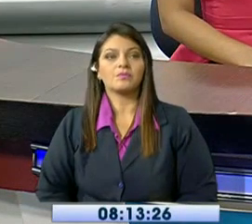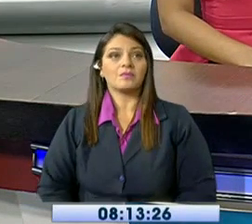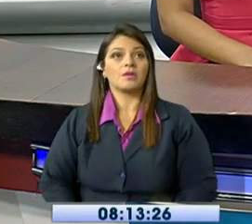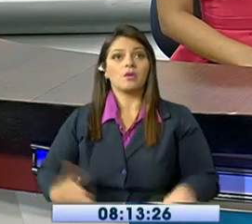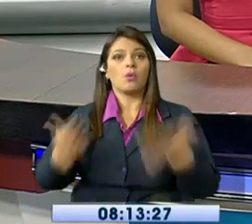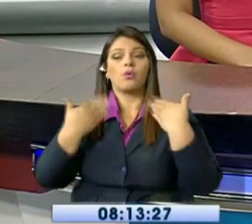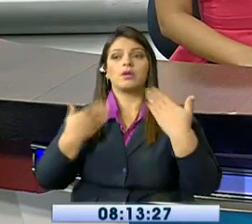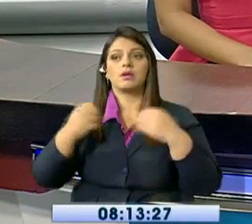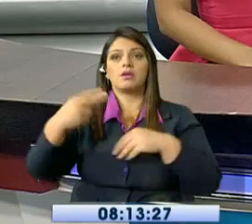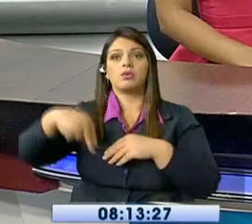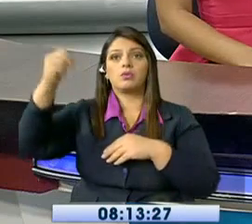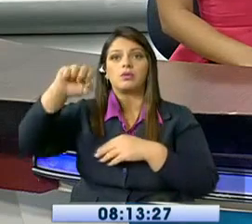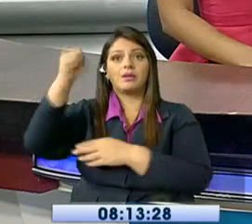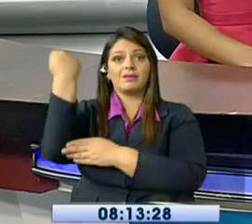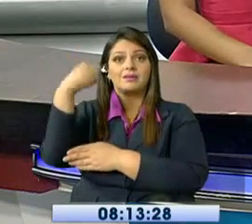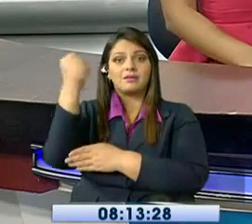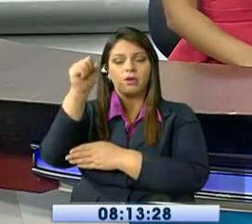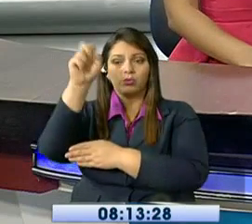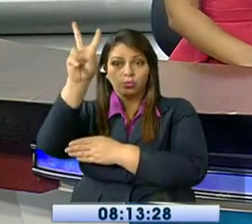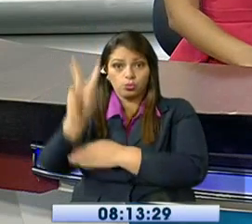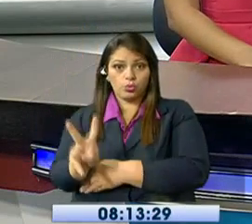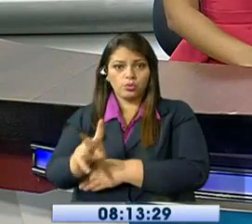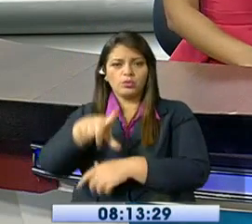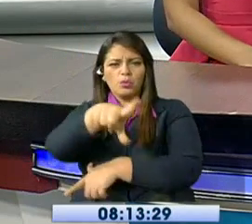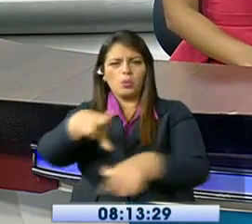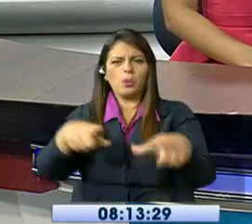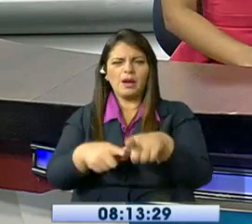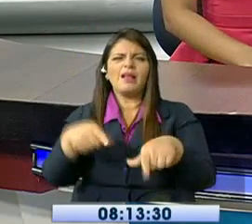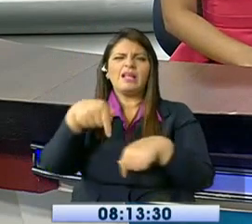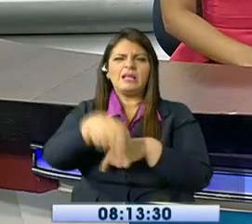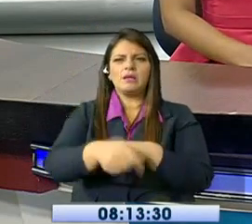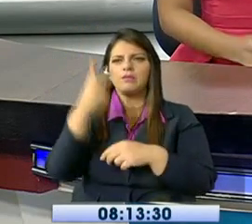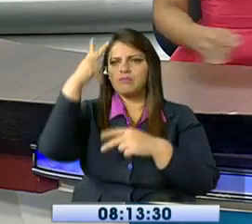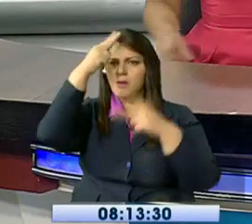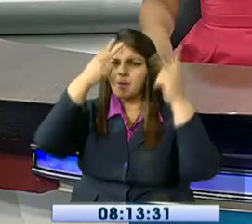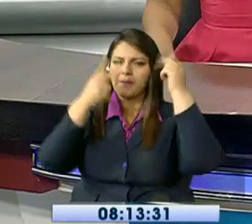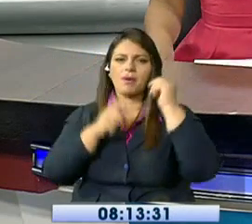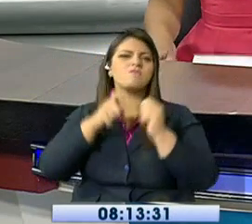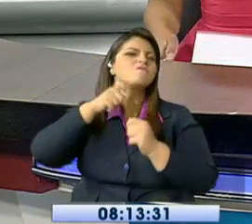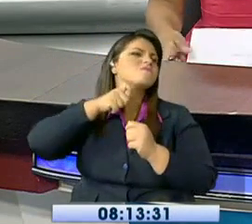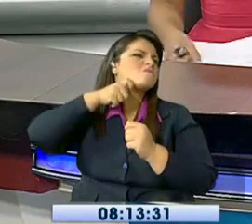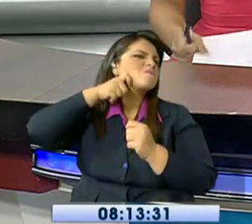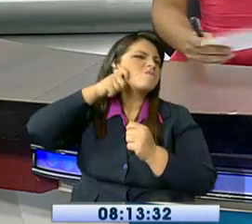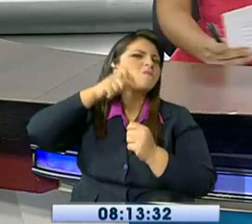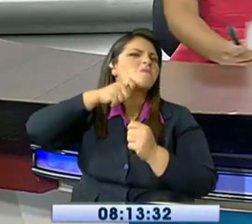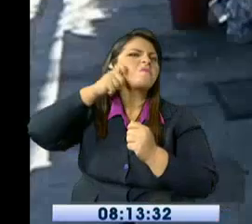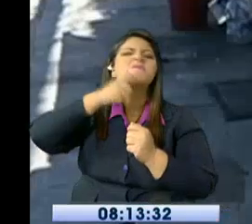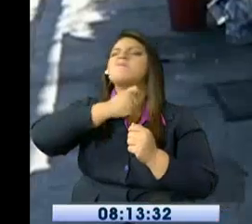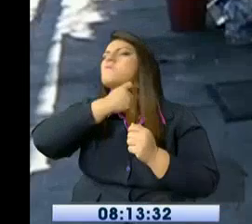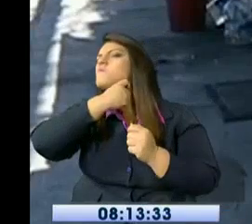2, al norte de Guayaquil. Con armas de fuego se sustrajeron sus pertenencias.